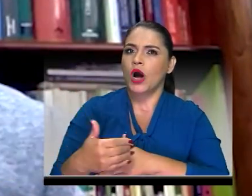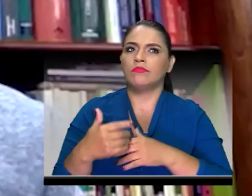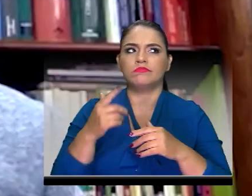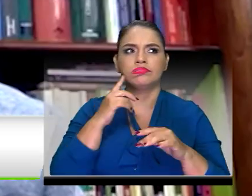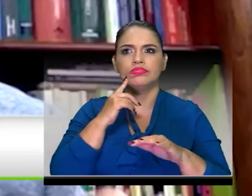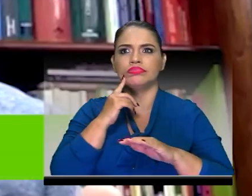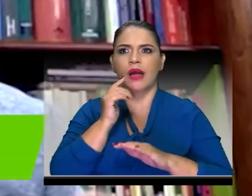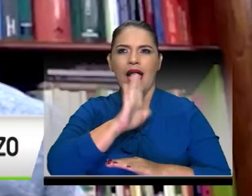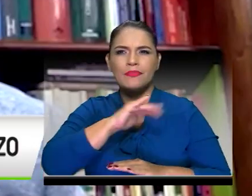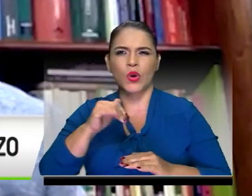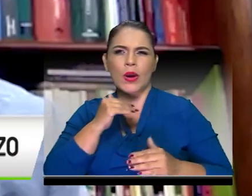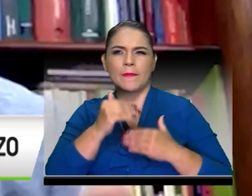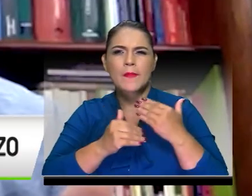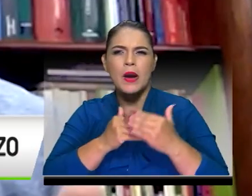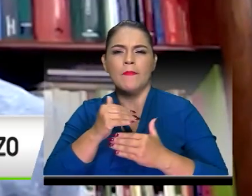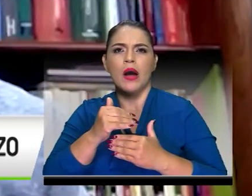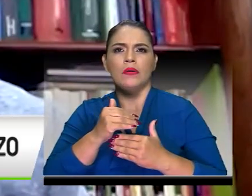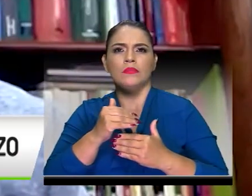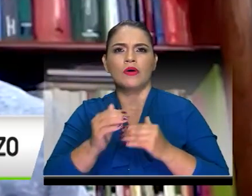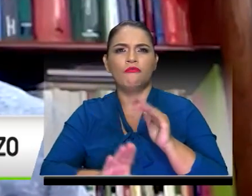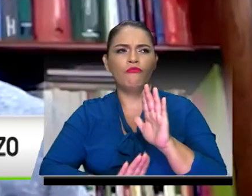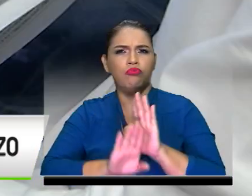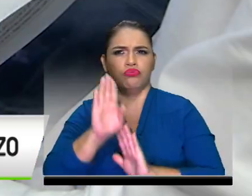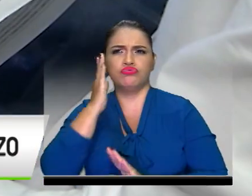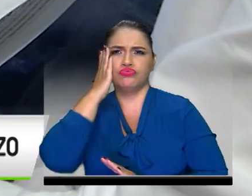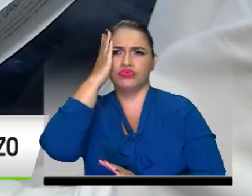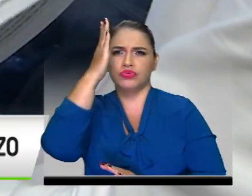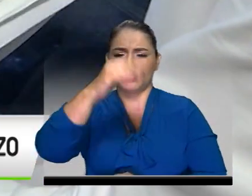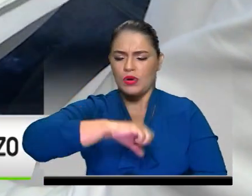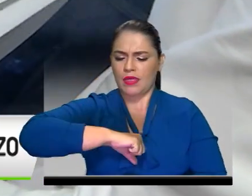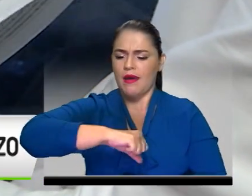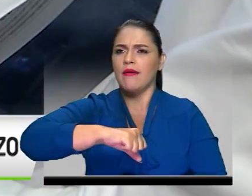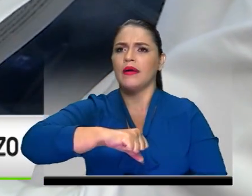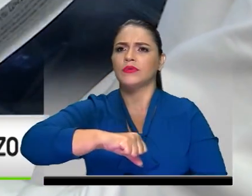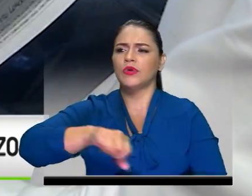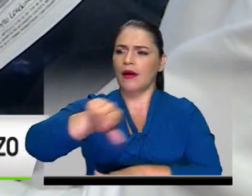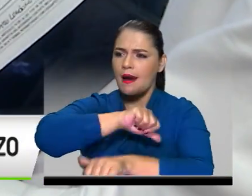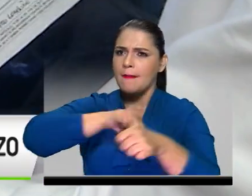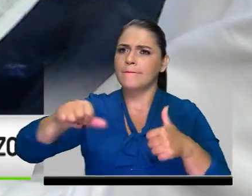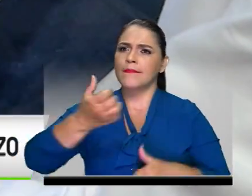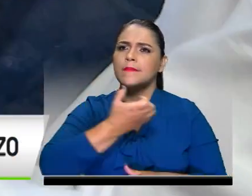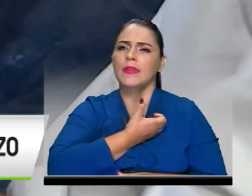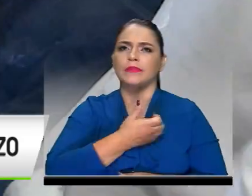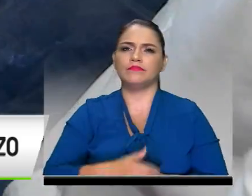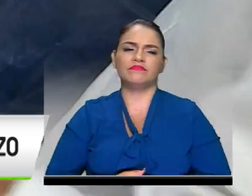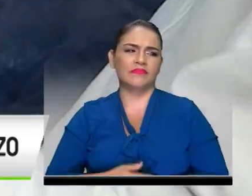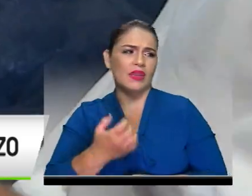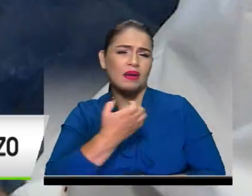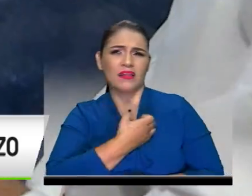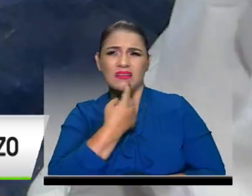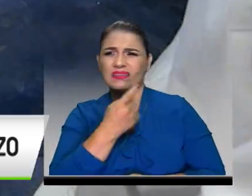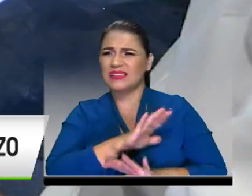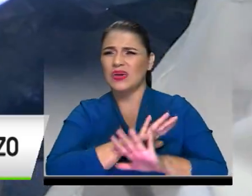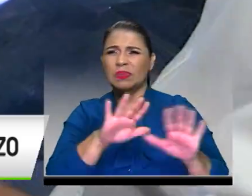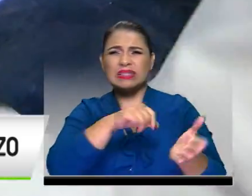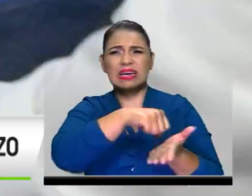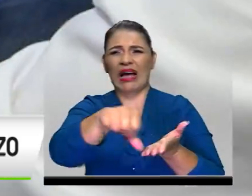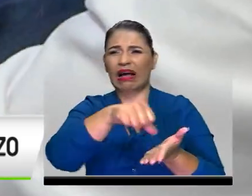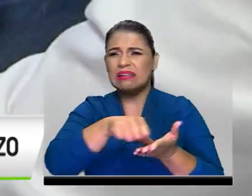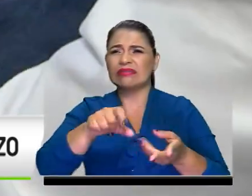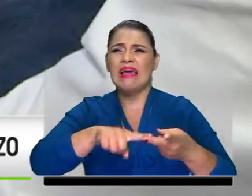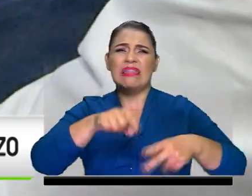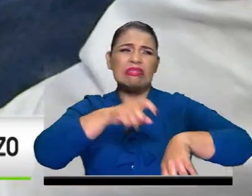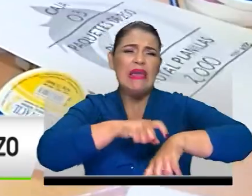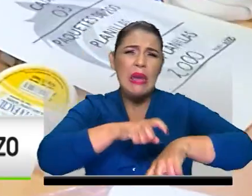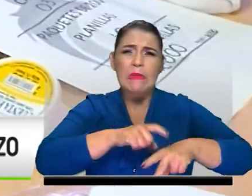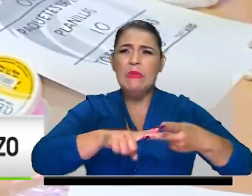construyendo Su futuro y su derecho a la revocatoria Aunque lacd anunció que no gastará más dinero y tiempo en revisión de